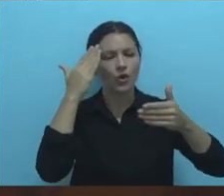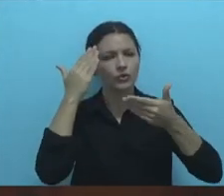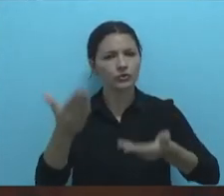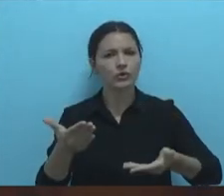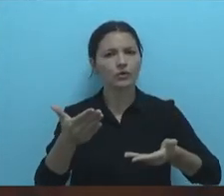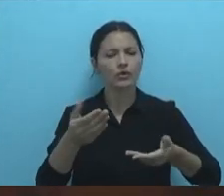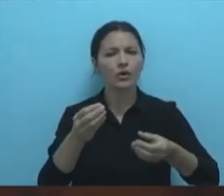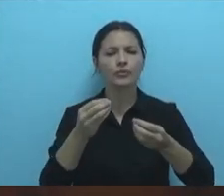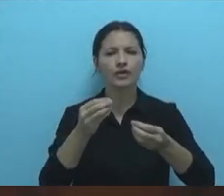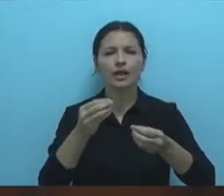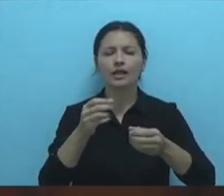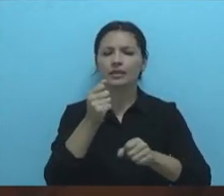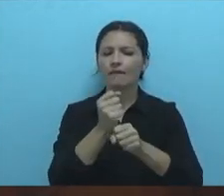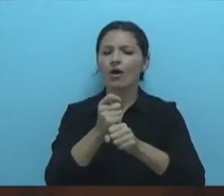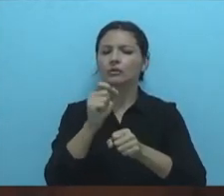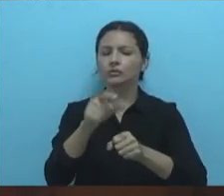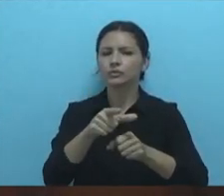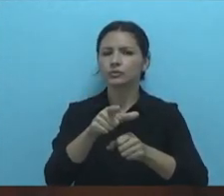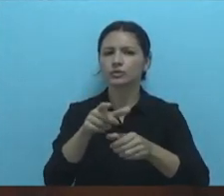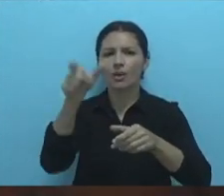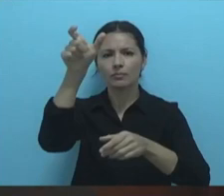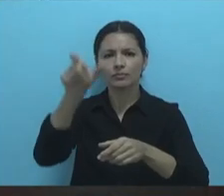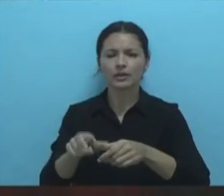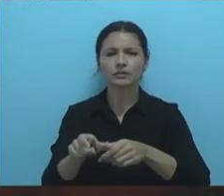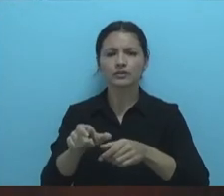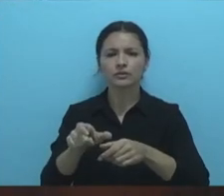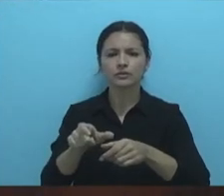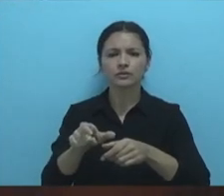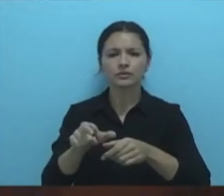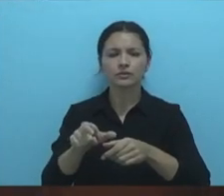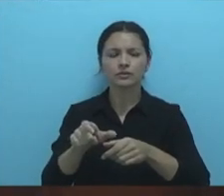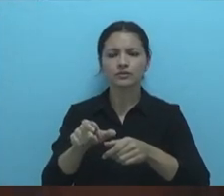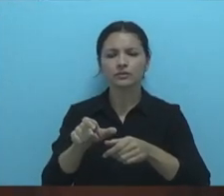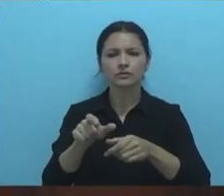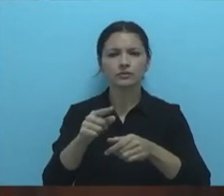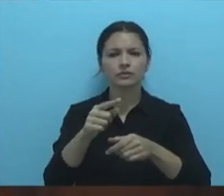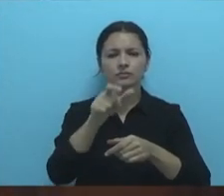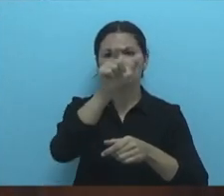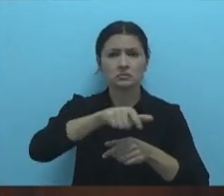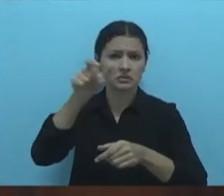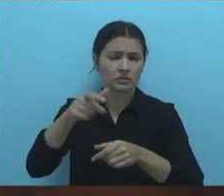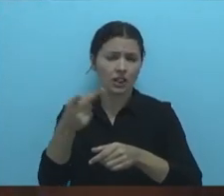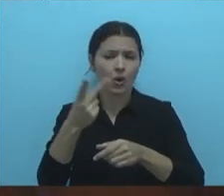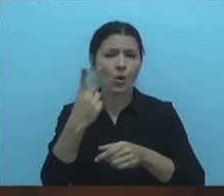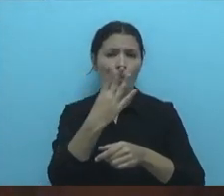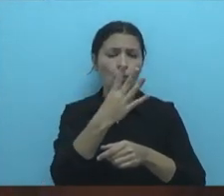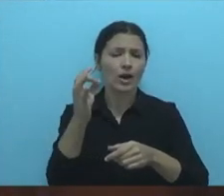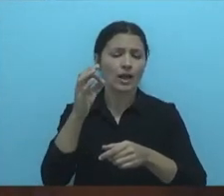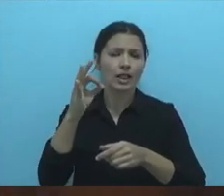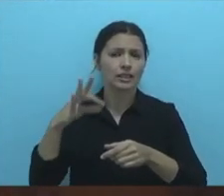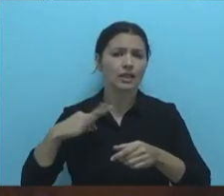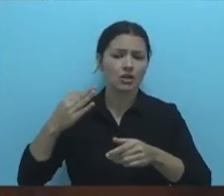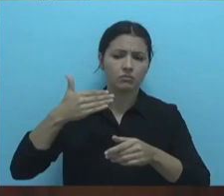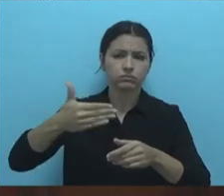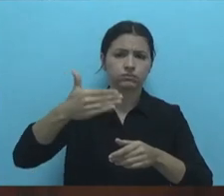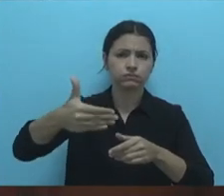por su trayectoria destacada Ana suñe Miriam cubelos y el inagolzac por sus 40 años de carrera artística como